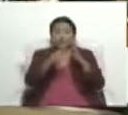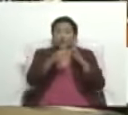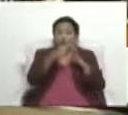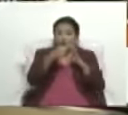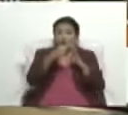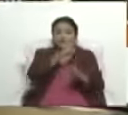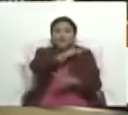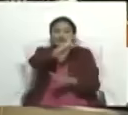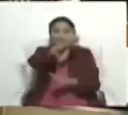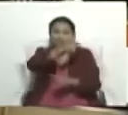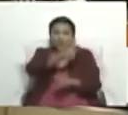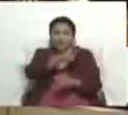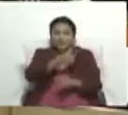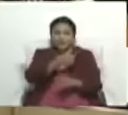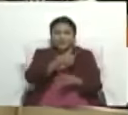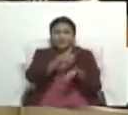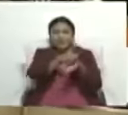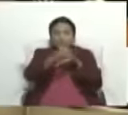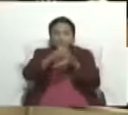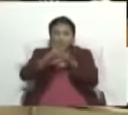esta investigación.